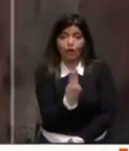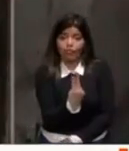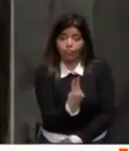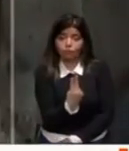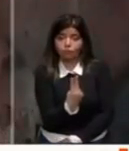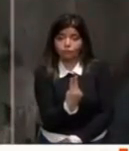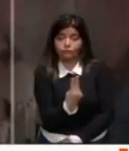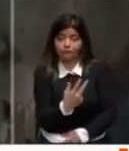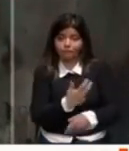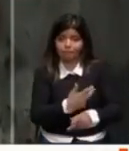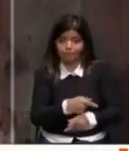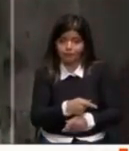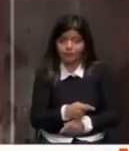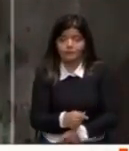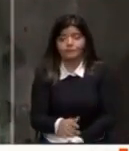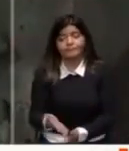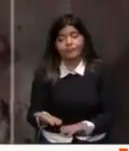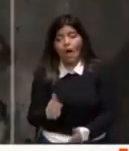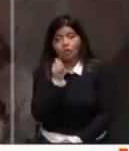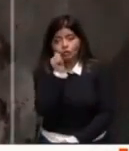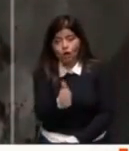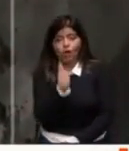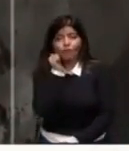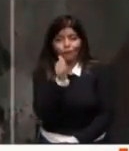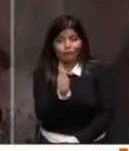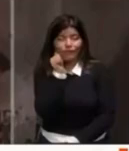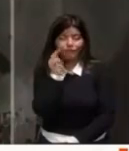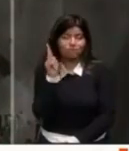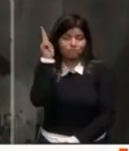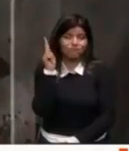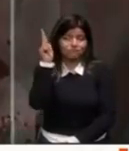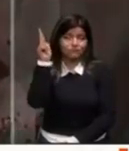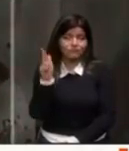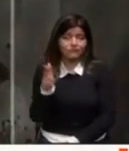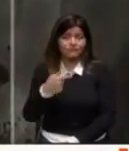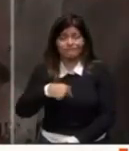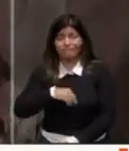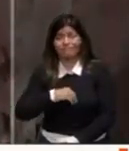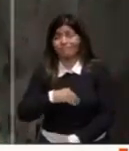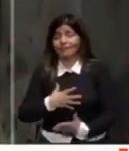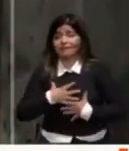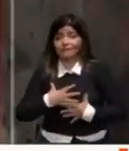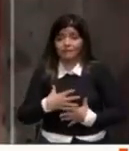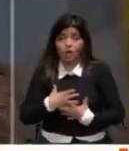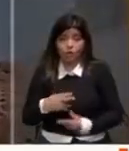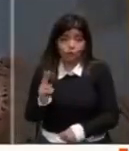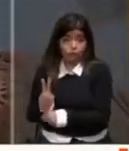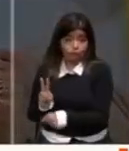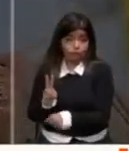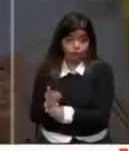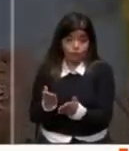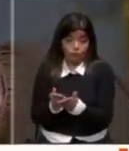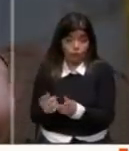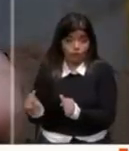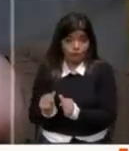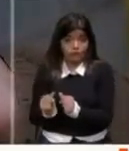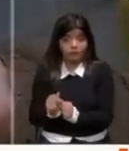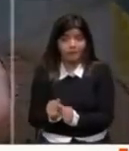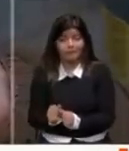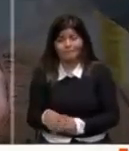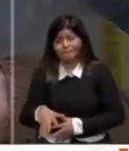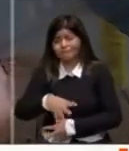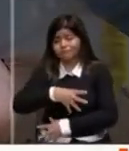Es todos los días los disparos y la verdad da mucha lata. Yo soy docente de la escuela. Muy desbordado